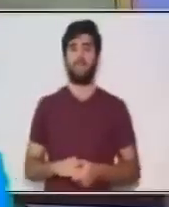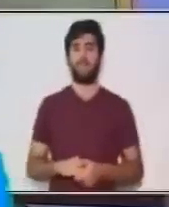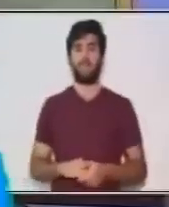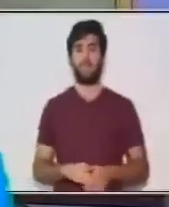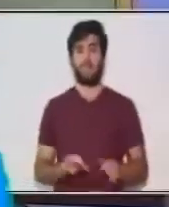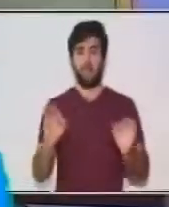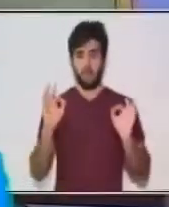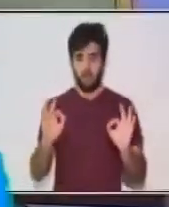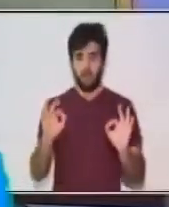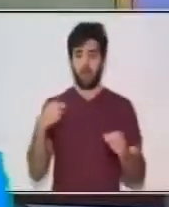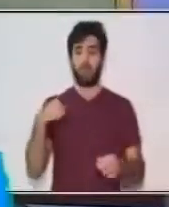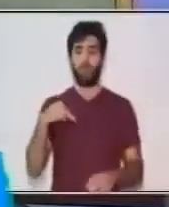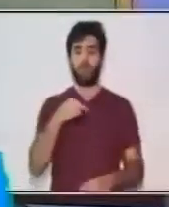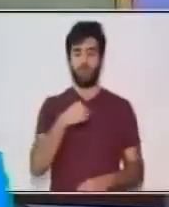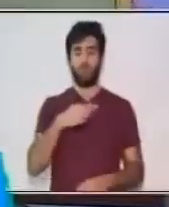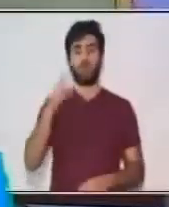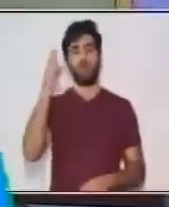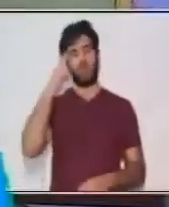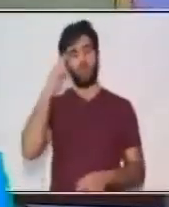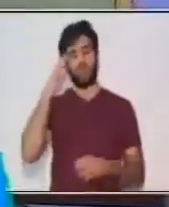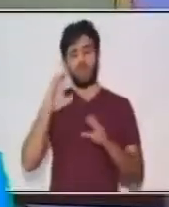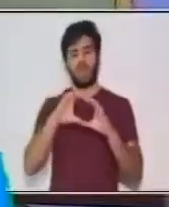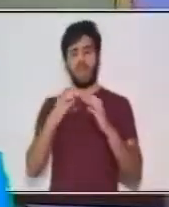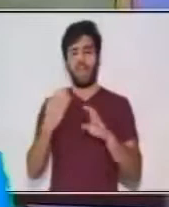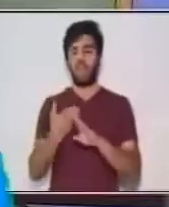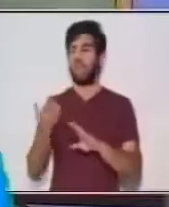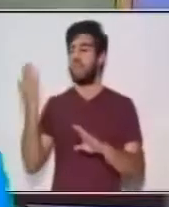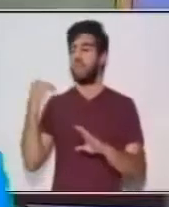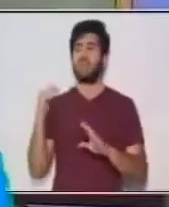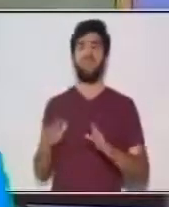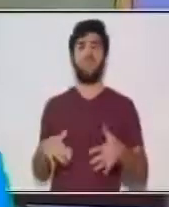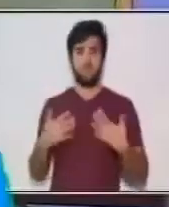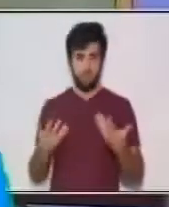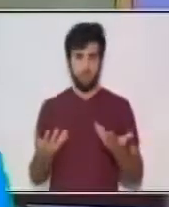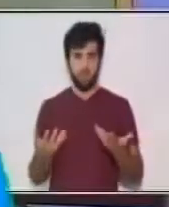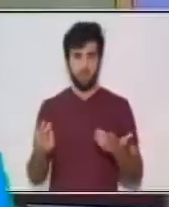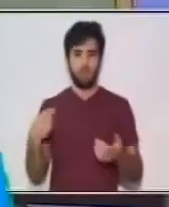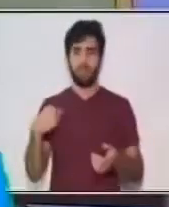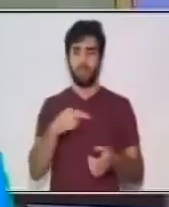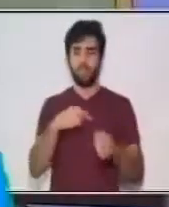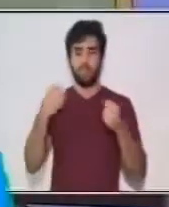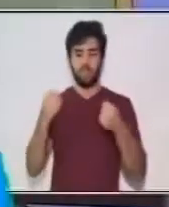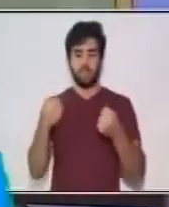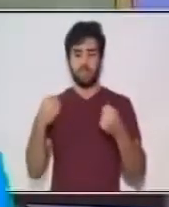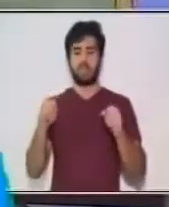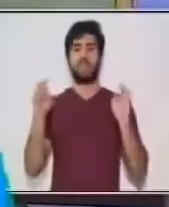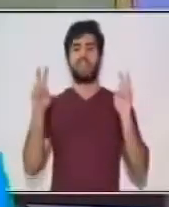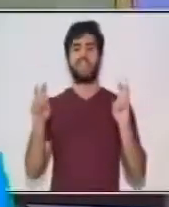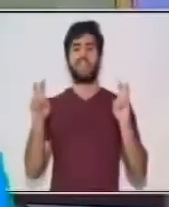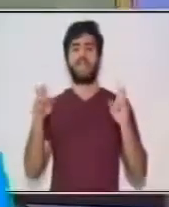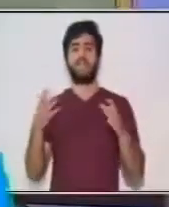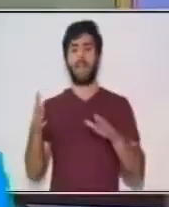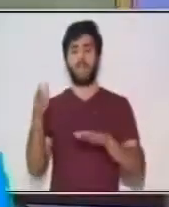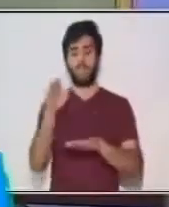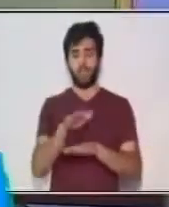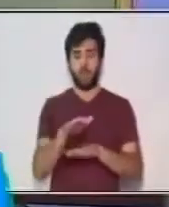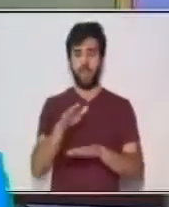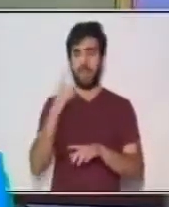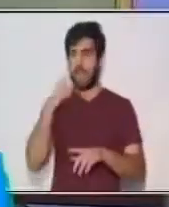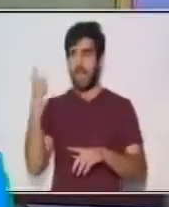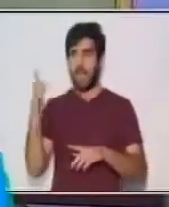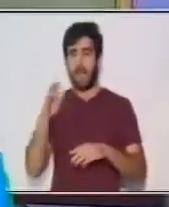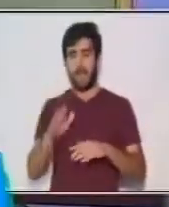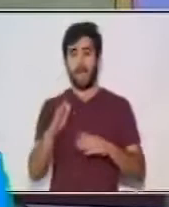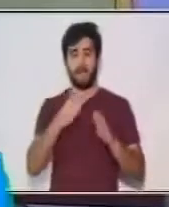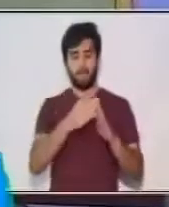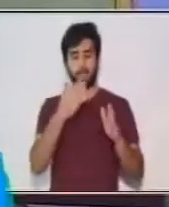Vamos a recordar que en la clase anterior estuvimos trabajando sobre patrones numéricos.